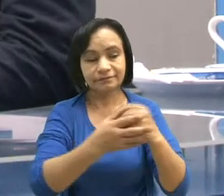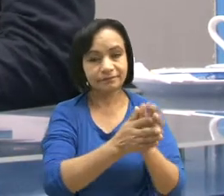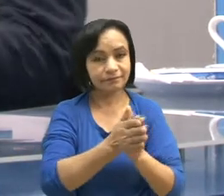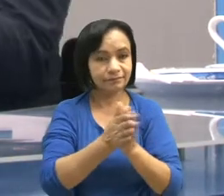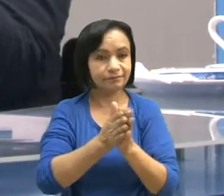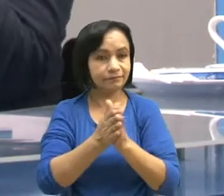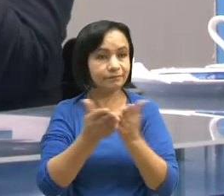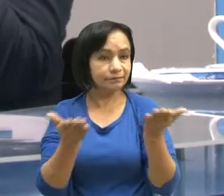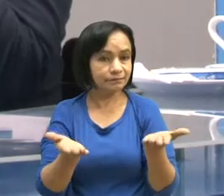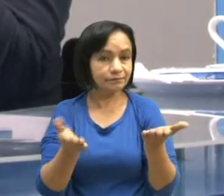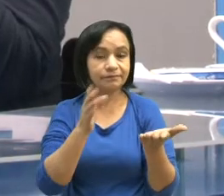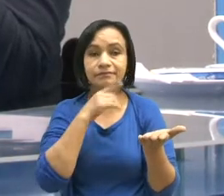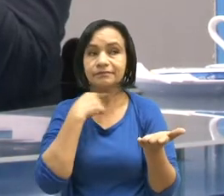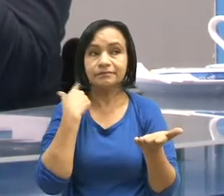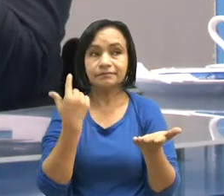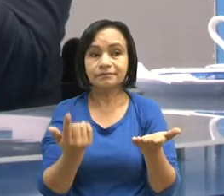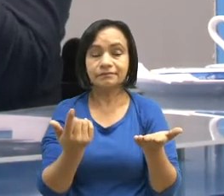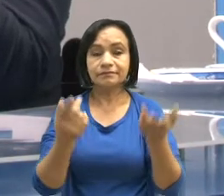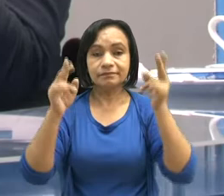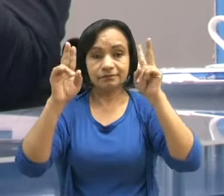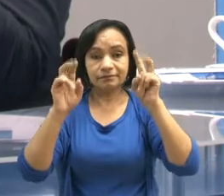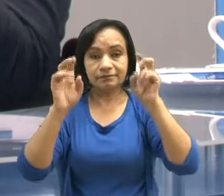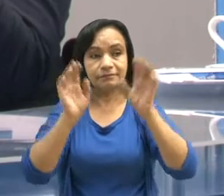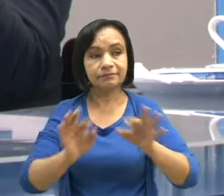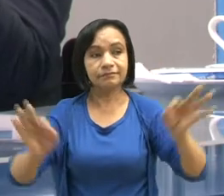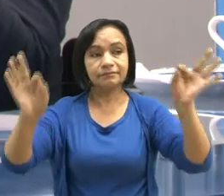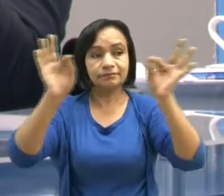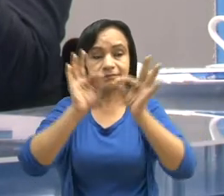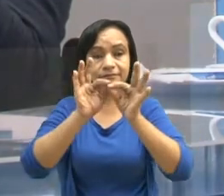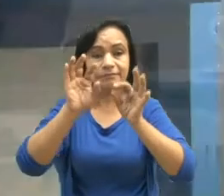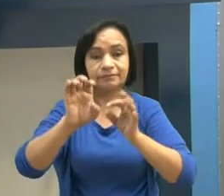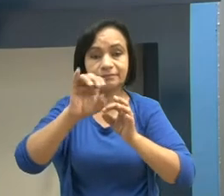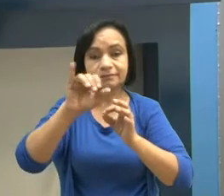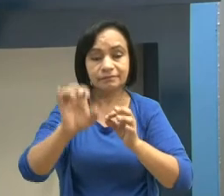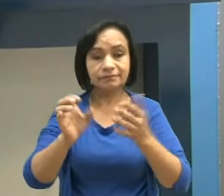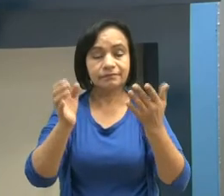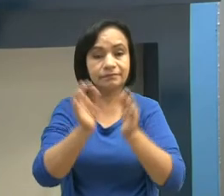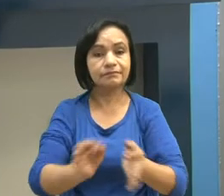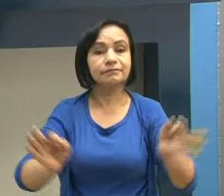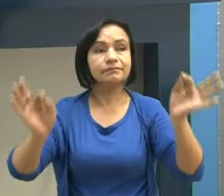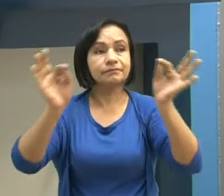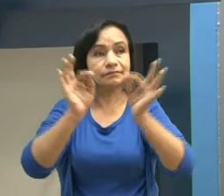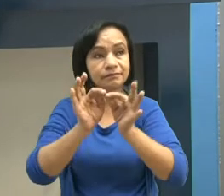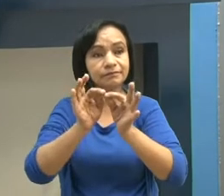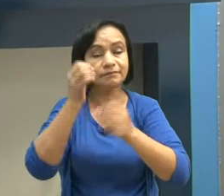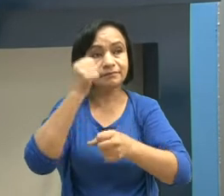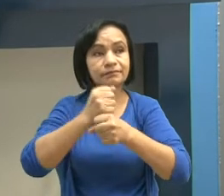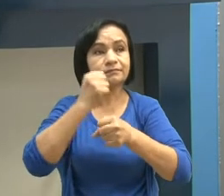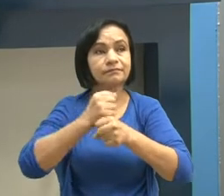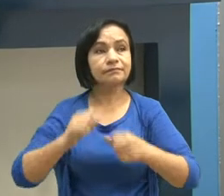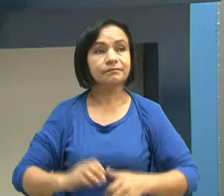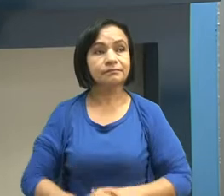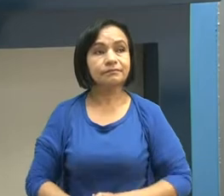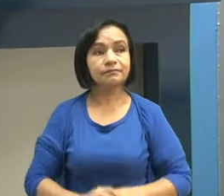Entonces realmente creo que es un tema fundamental, es uno de nuestros principales ejes de trabajo,